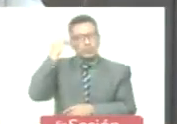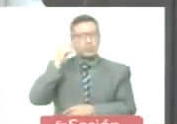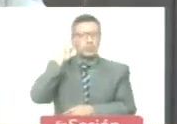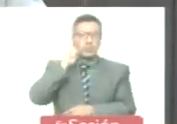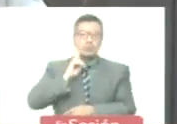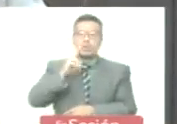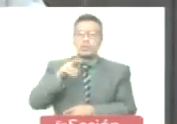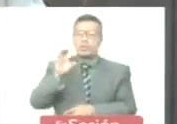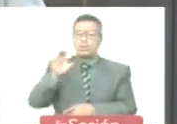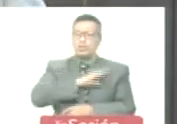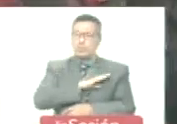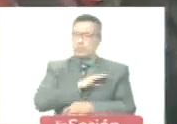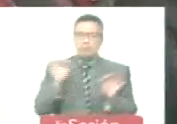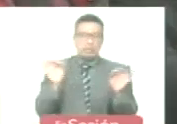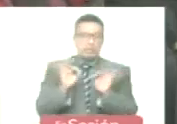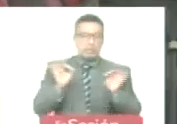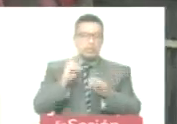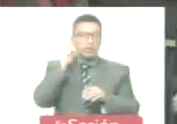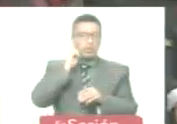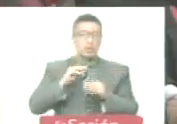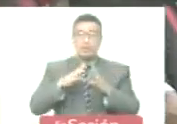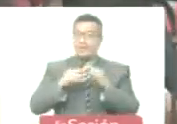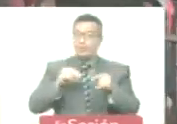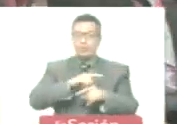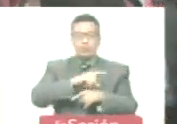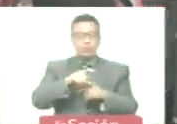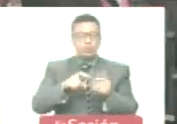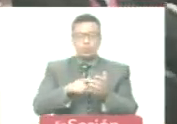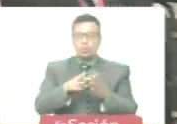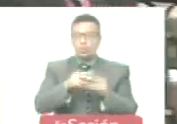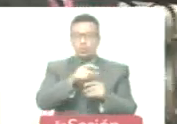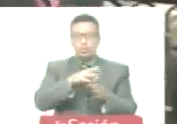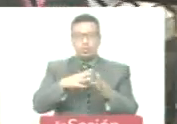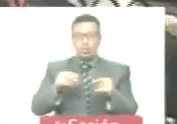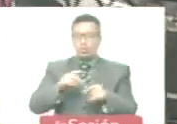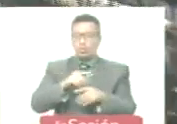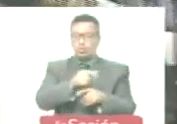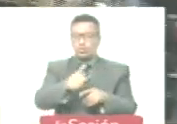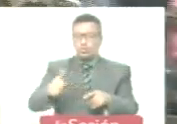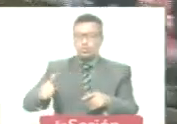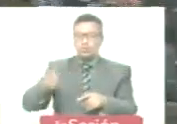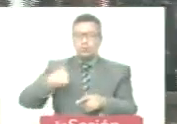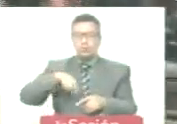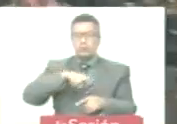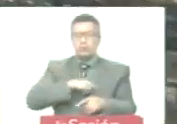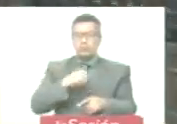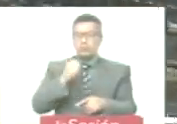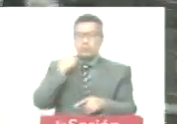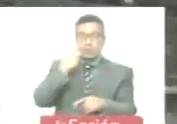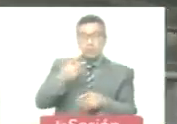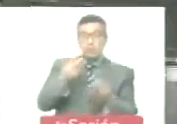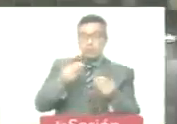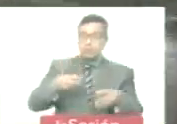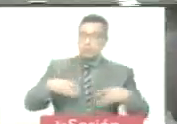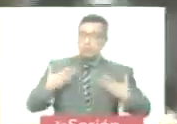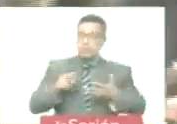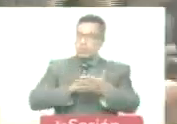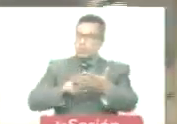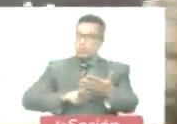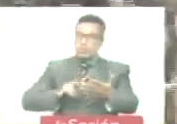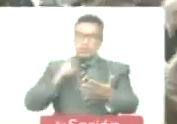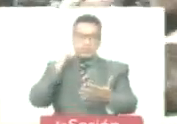no es de nadie en particular, sino que Bolívar es de todo. Por eso es que veo con mucho agrado que no aparece